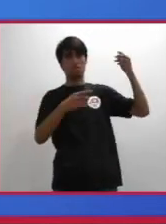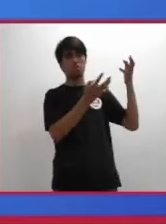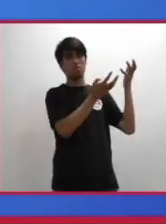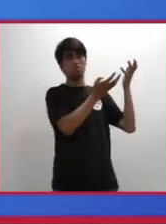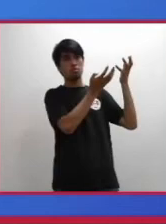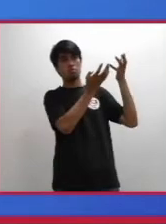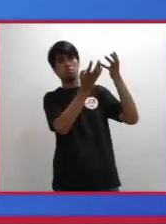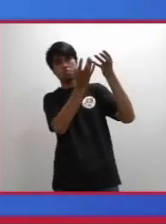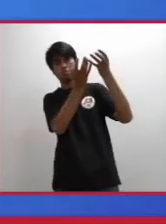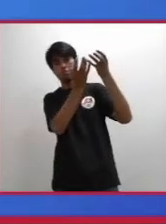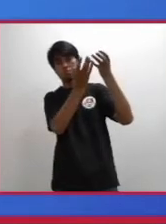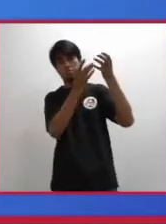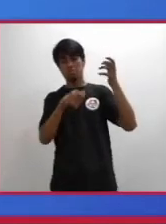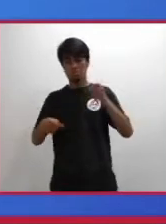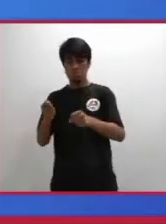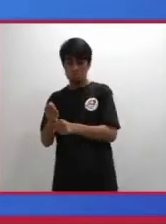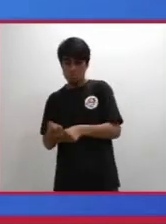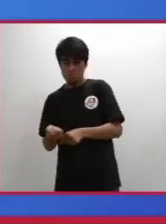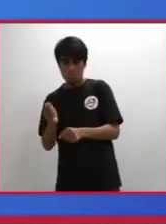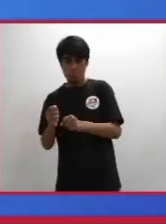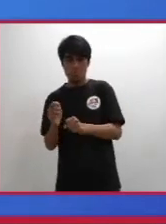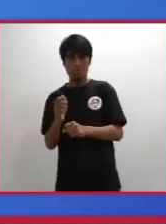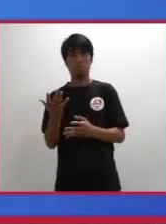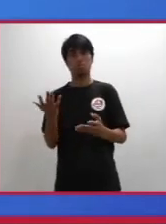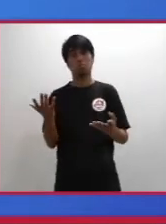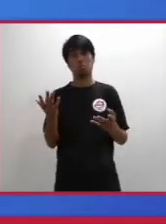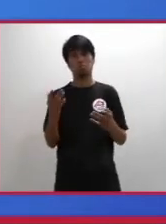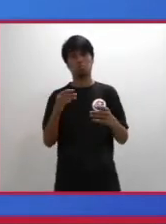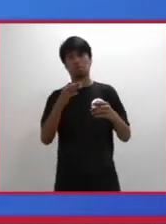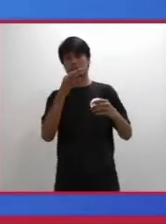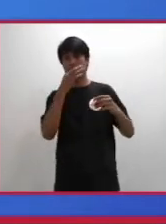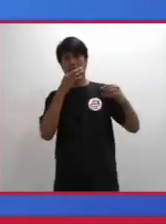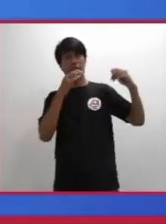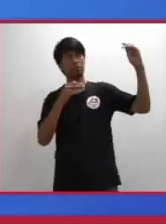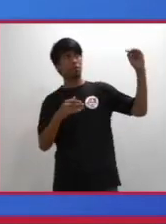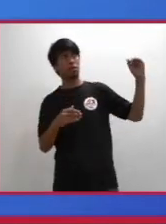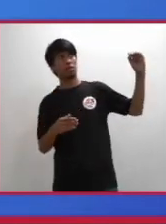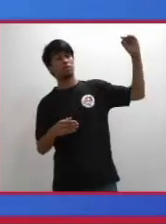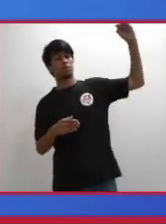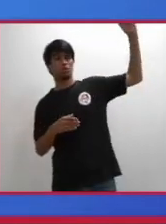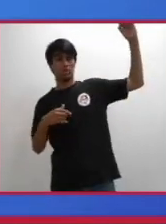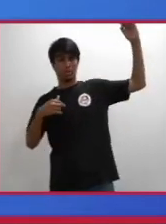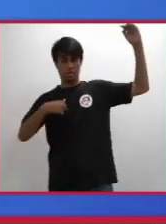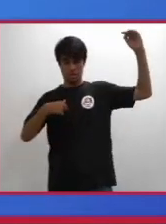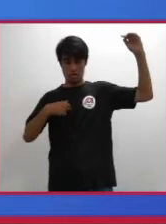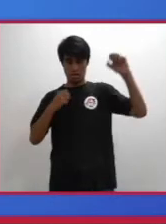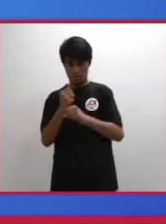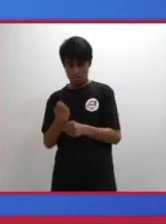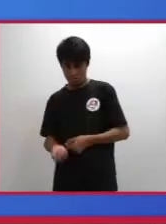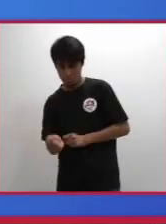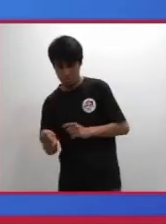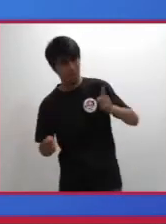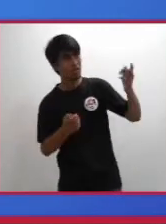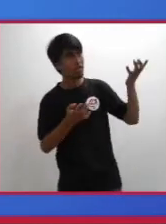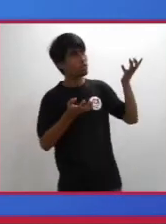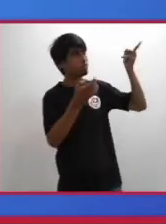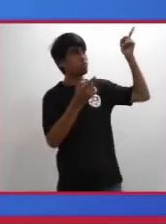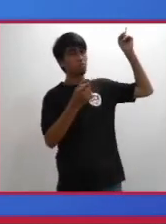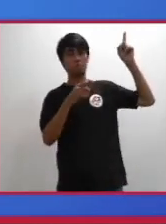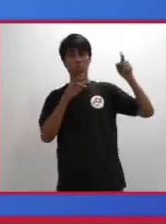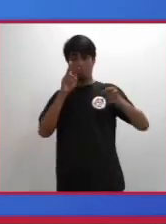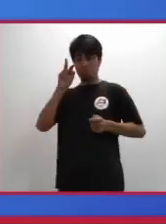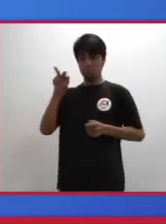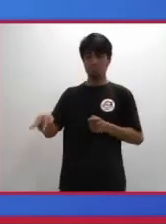realizando actividades. Quizás al estar en una posición superior, más alta, el conductor de